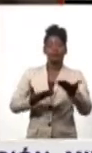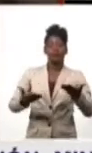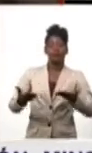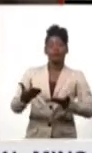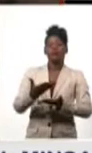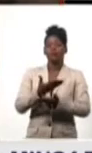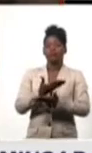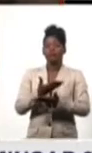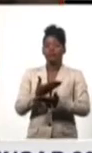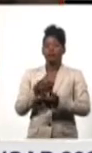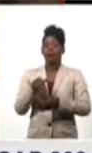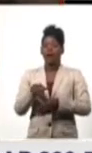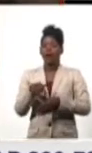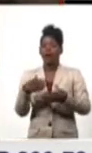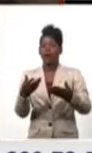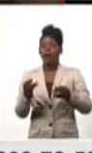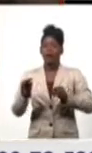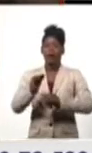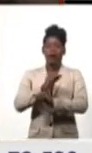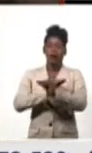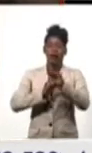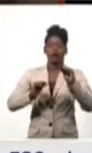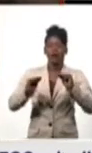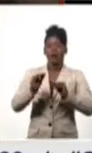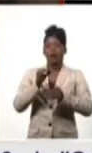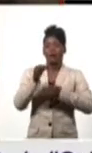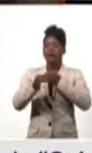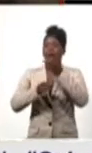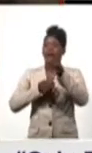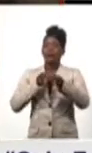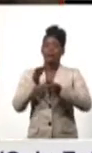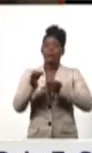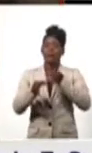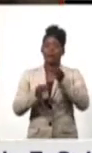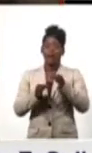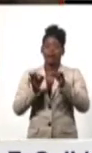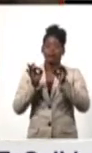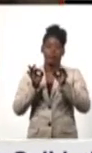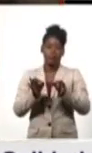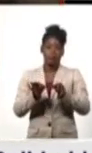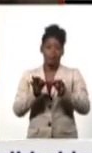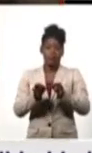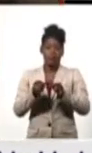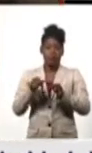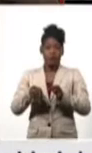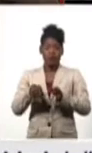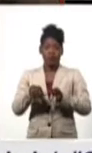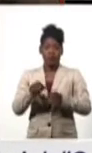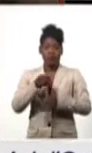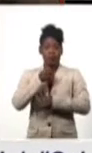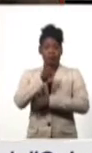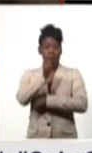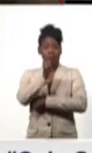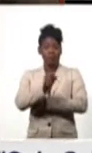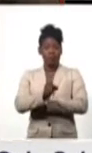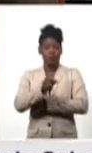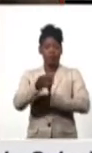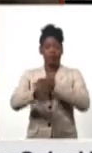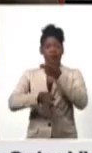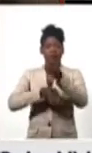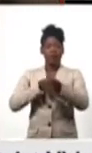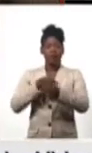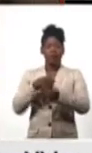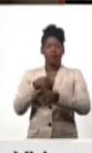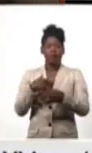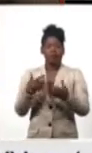poco vamos a estar conversando en el marco de este espacio televisivo. Quería recalcar que a pesar de que